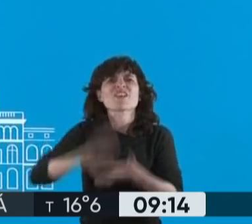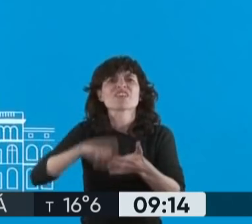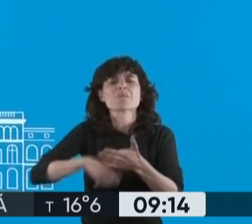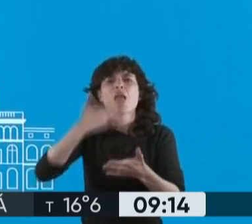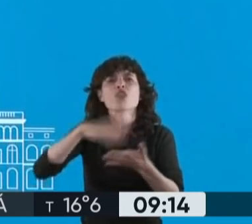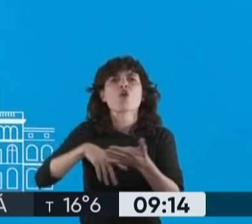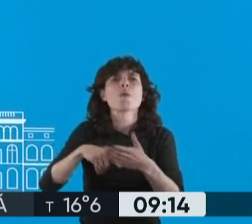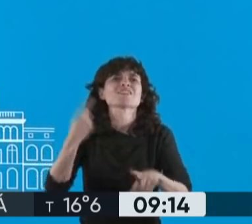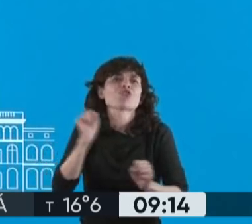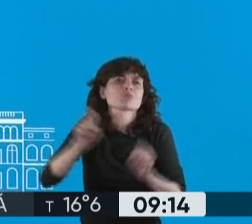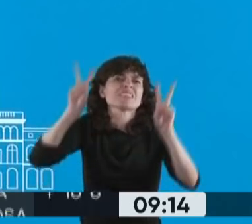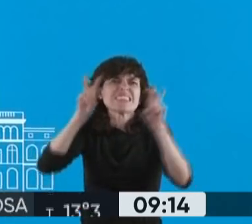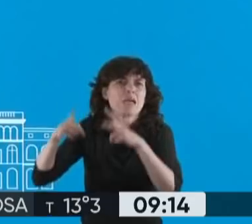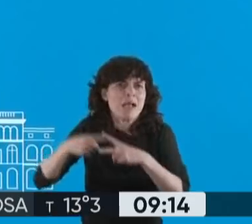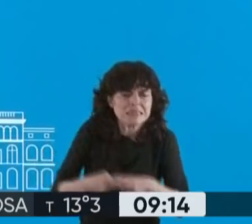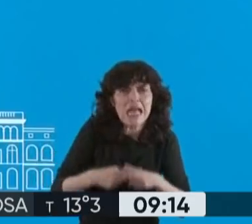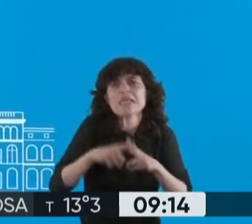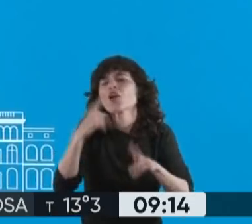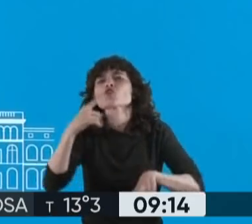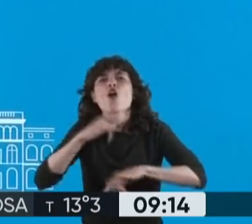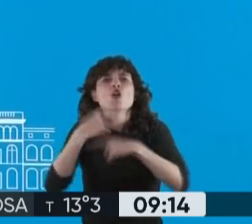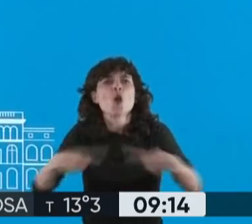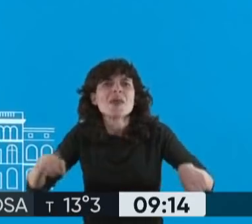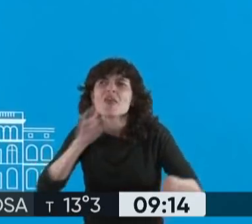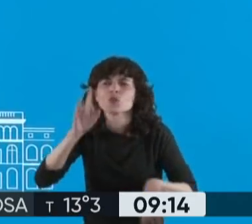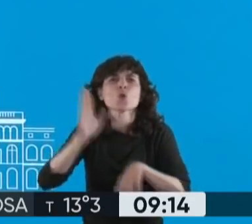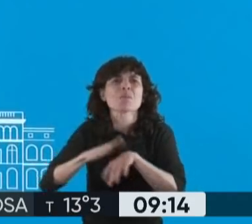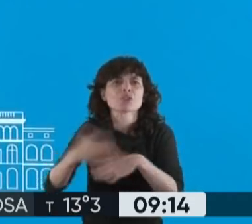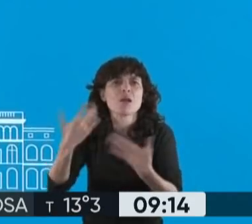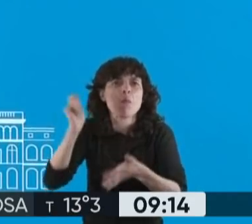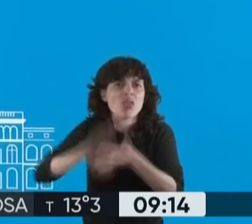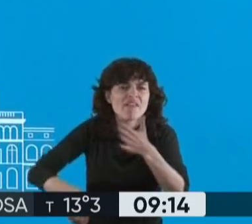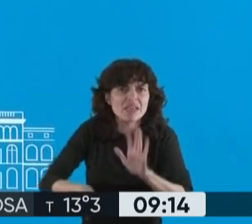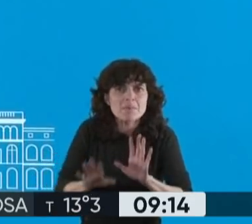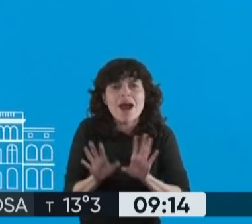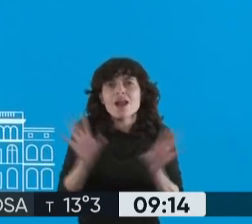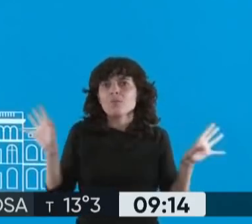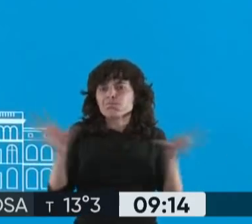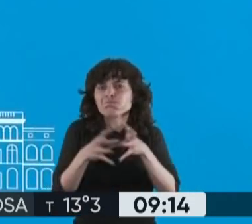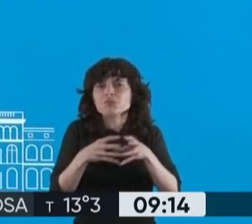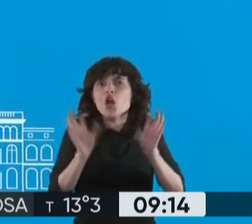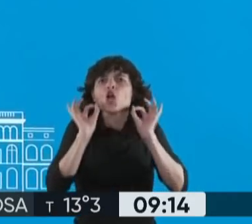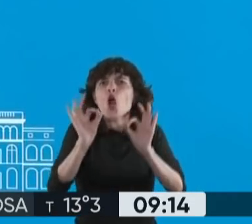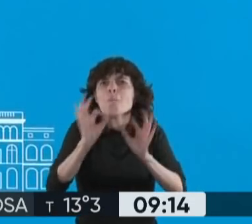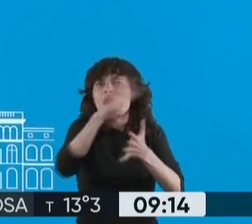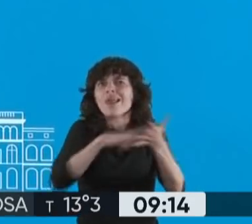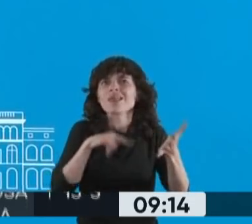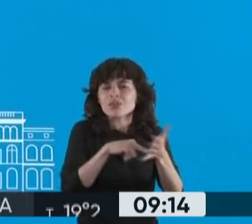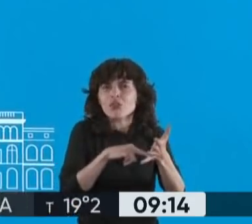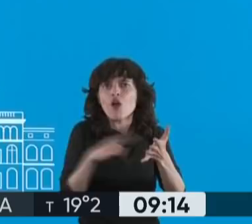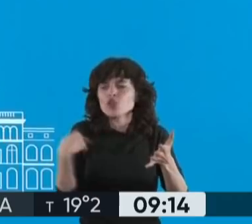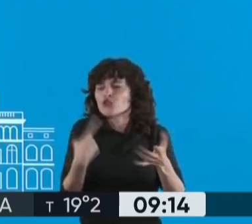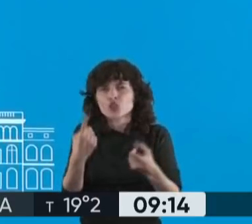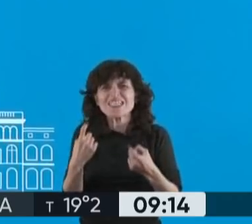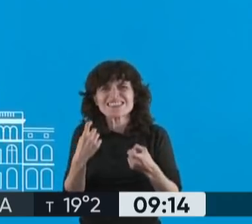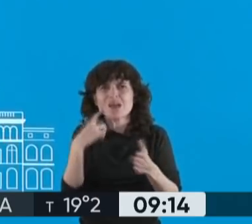los programas que sean necesarios. La verdad es que entendemos que esto contempla todo lo que necesitábamos para que esto que